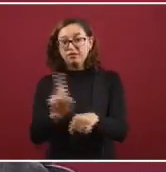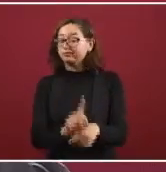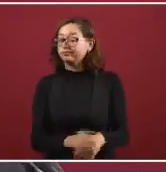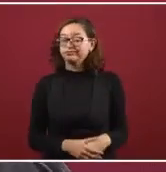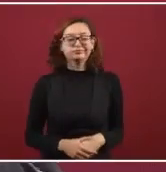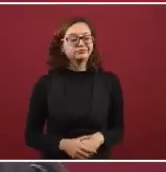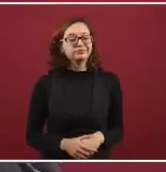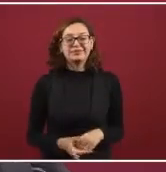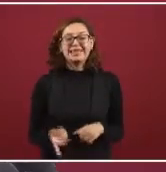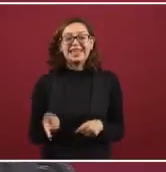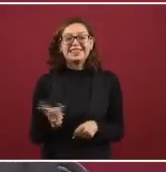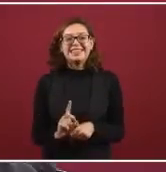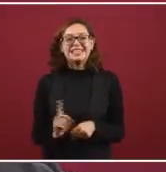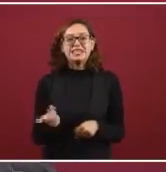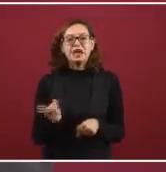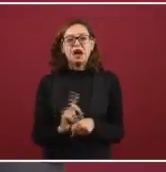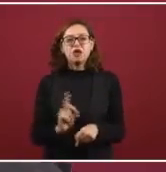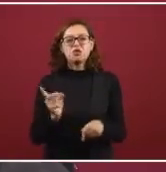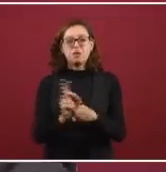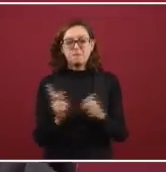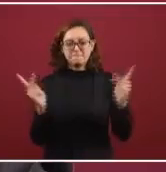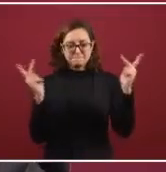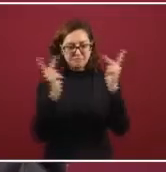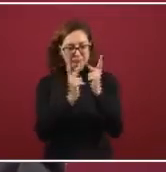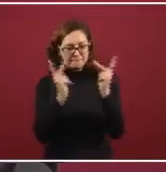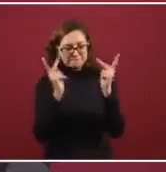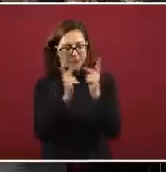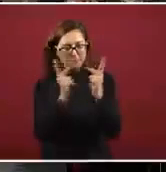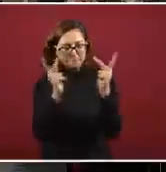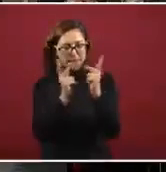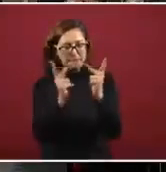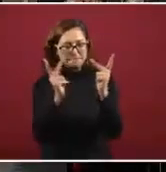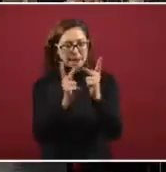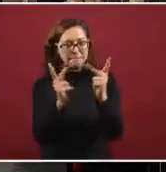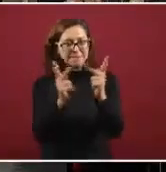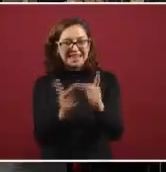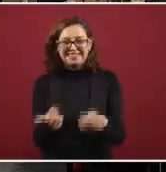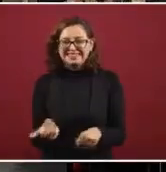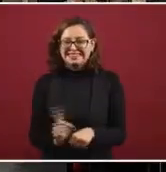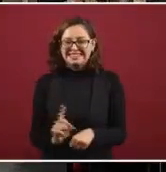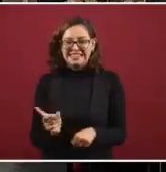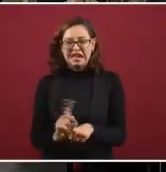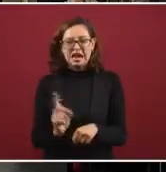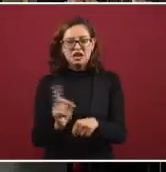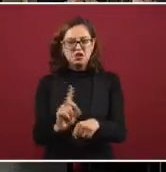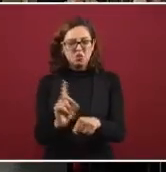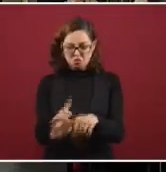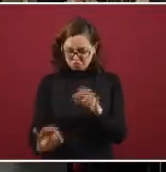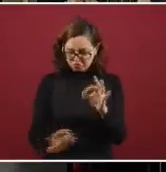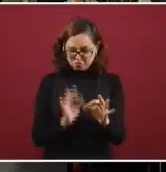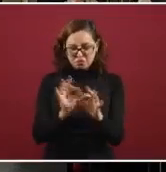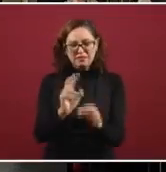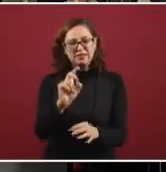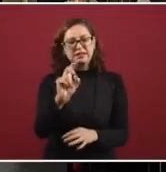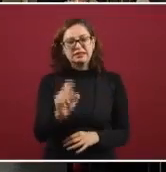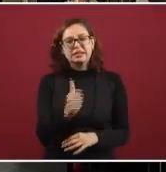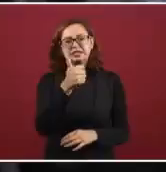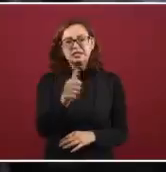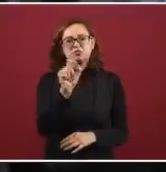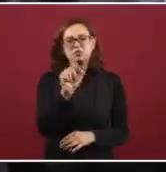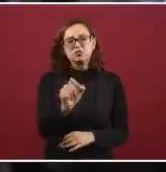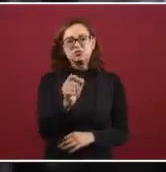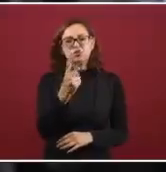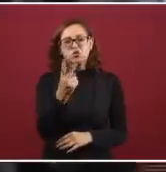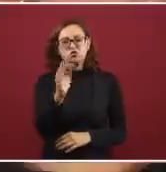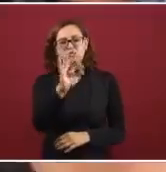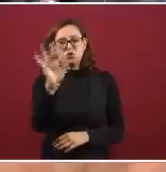es, esa comparación se hace todos los días. Ahí viene, 36.2 es la caída. ¿De cuánto estamos hablando? ¿Cuánto es